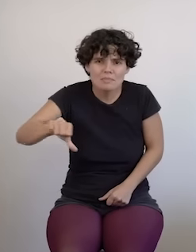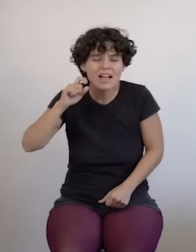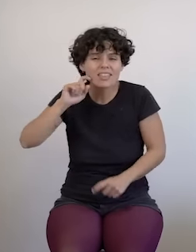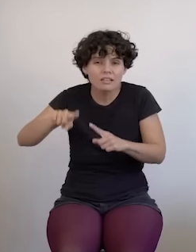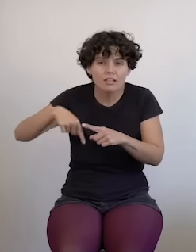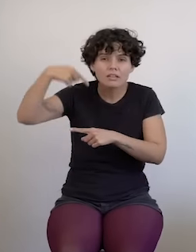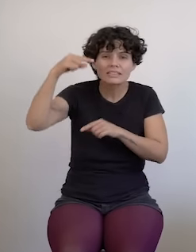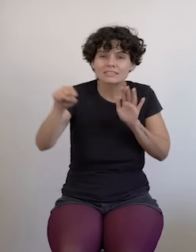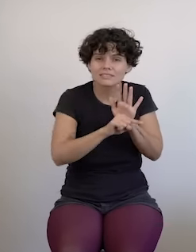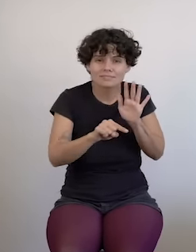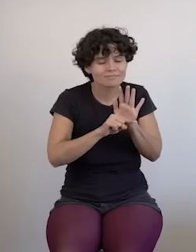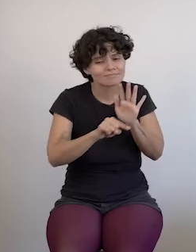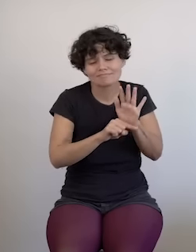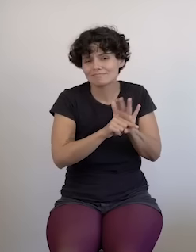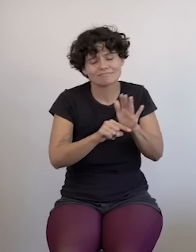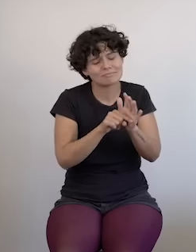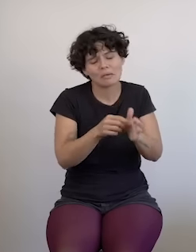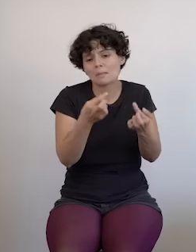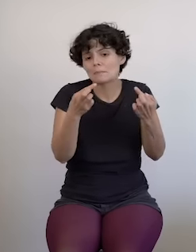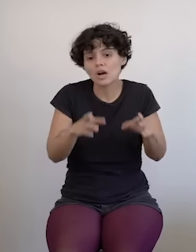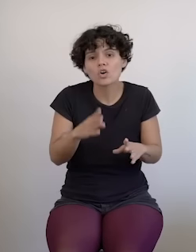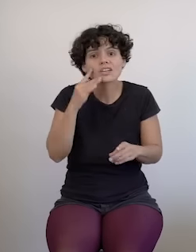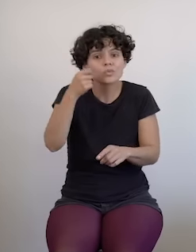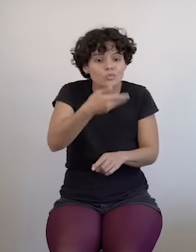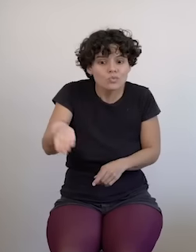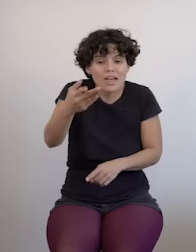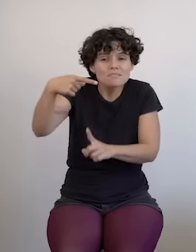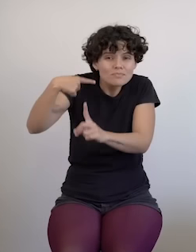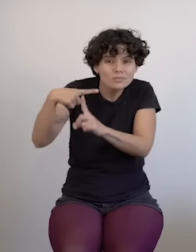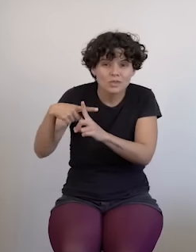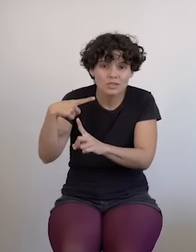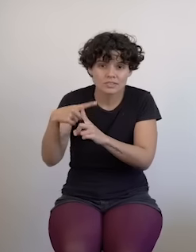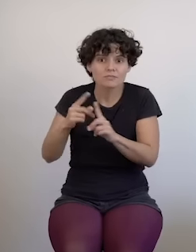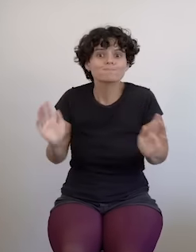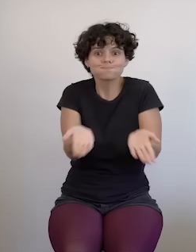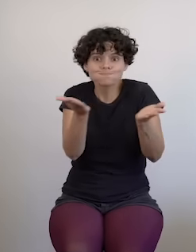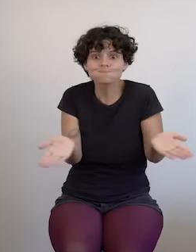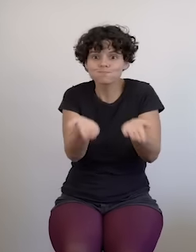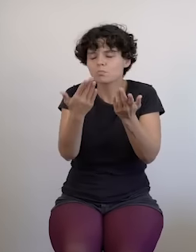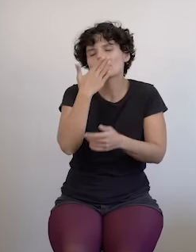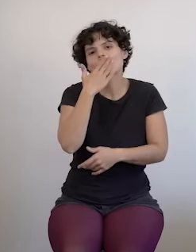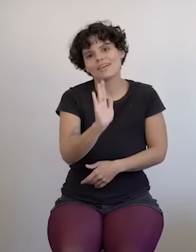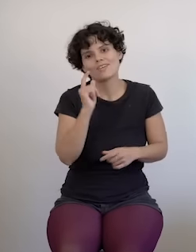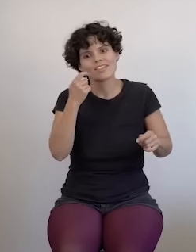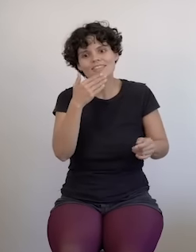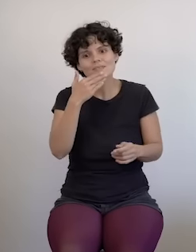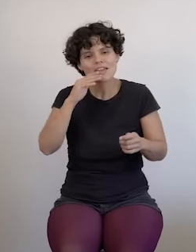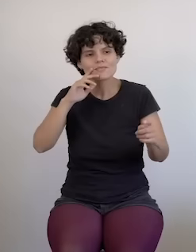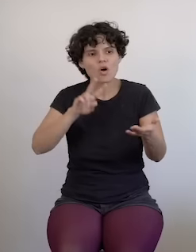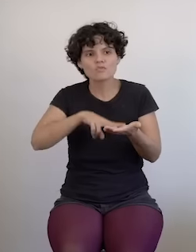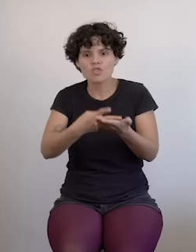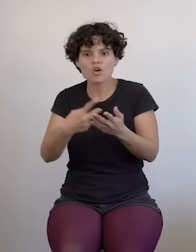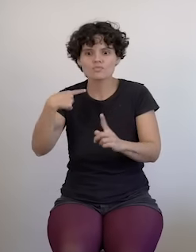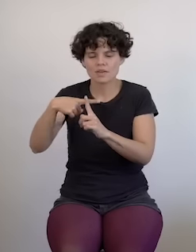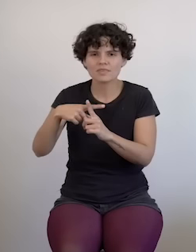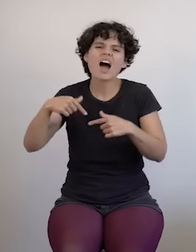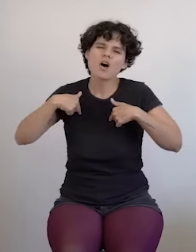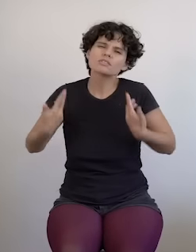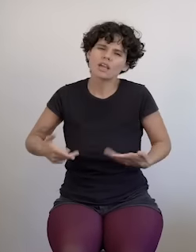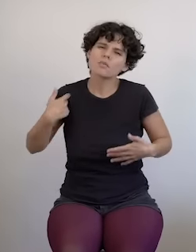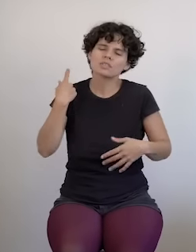todas las guas se les van a devolver malas, ¿cachai? Pero como 40 veces más, y las guas buenas se les van a devolver. Entonces yo llego a la cárcel. Y